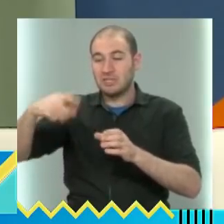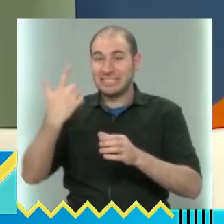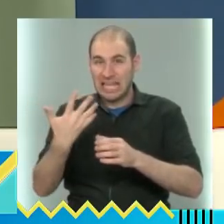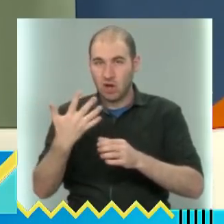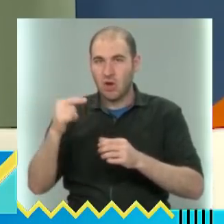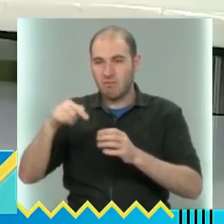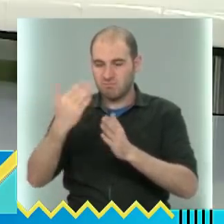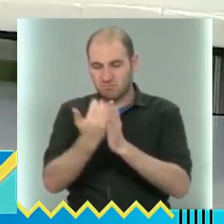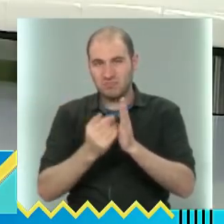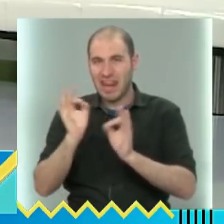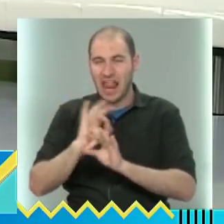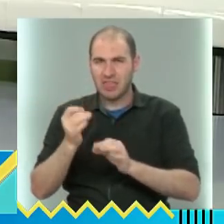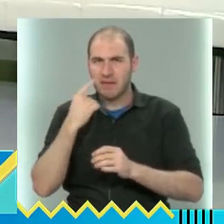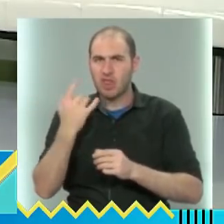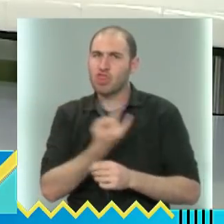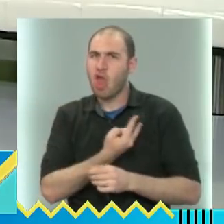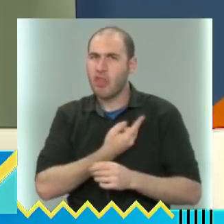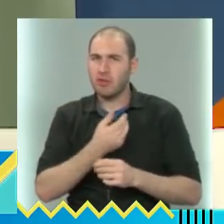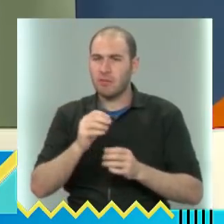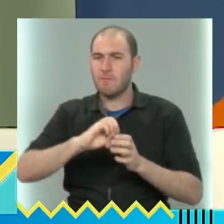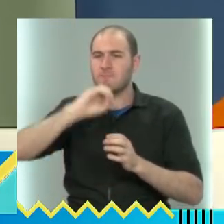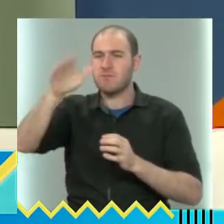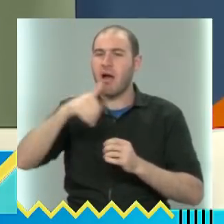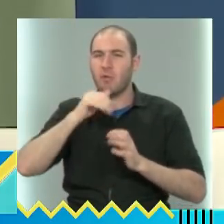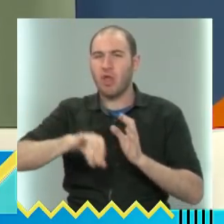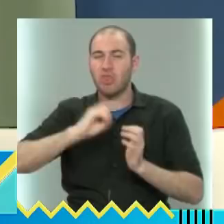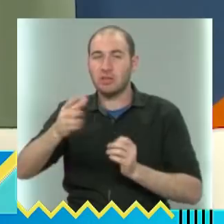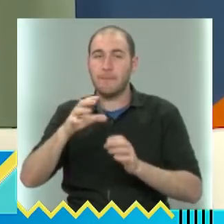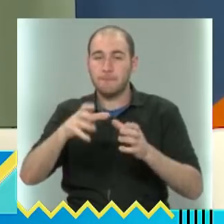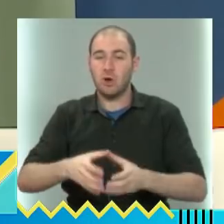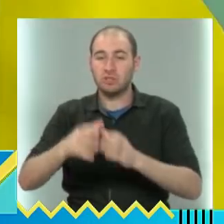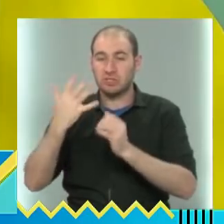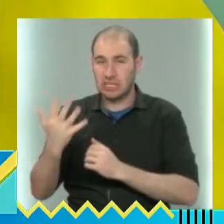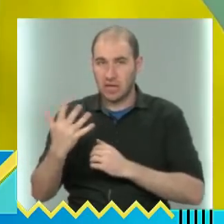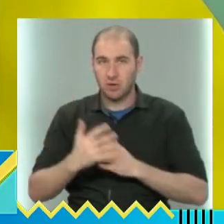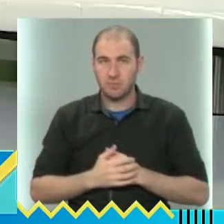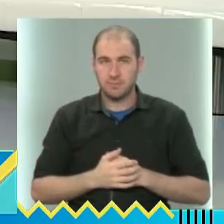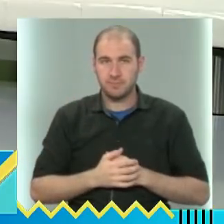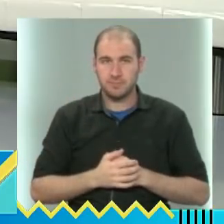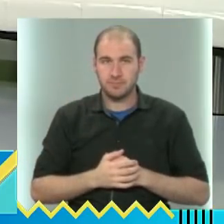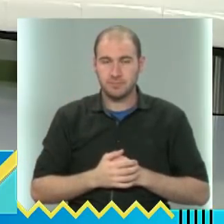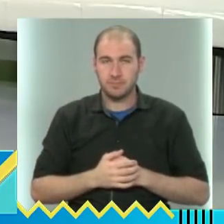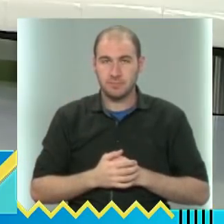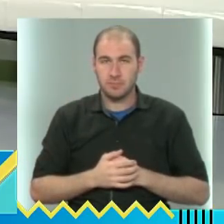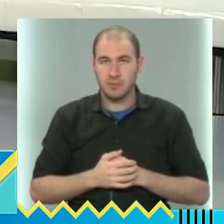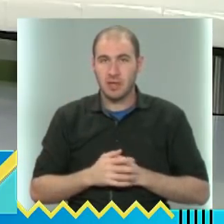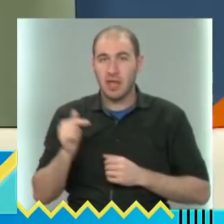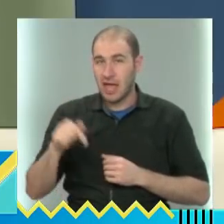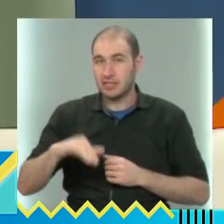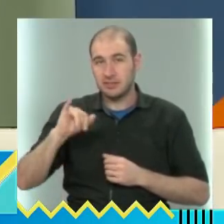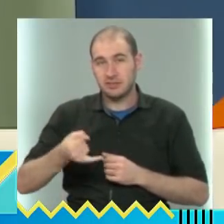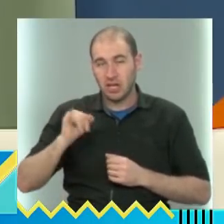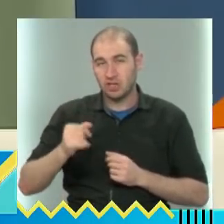ninguna indicación acerca de a dónde fue a parar el flowback de esos 5 pozos. Lo cual, digamos, debería ser